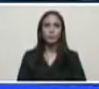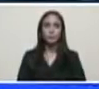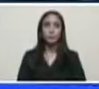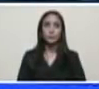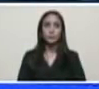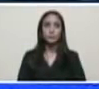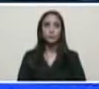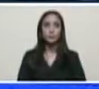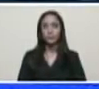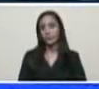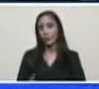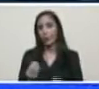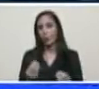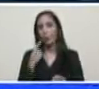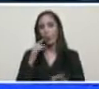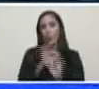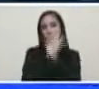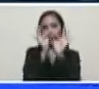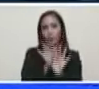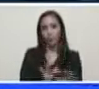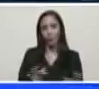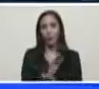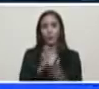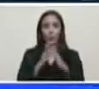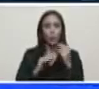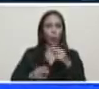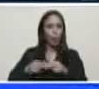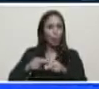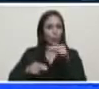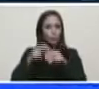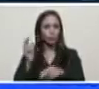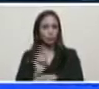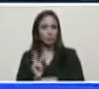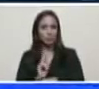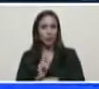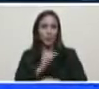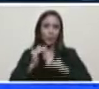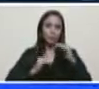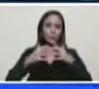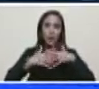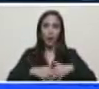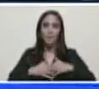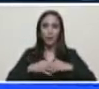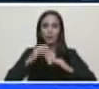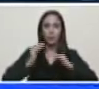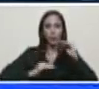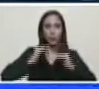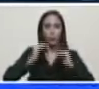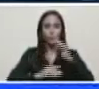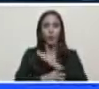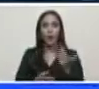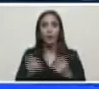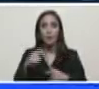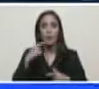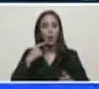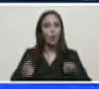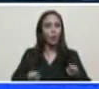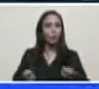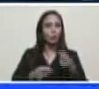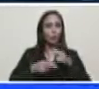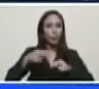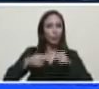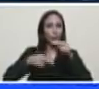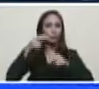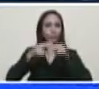los métodos de construcción acelerada industrializada con la autoconstrucción